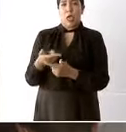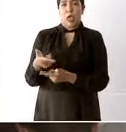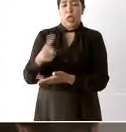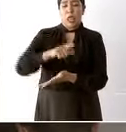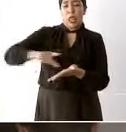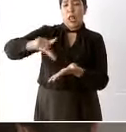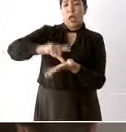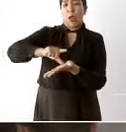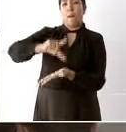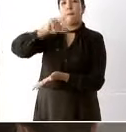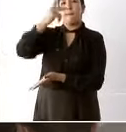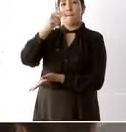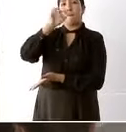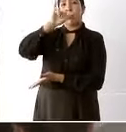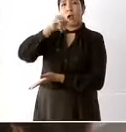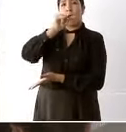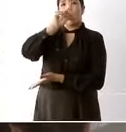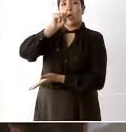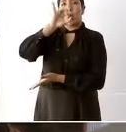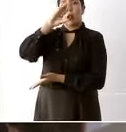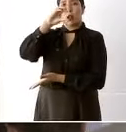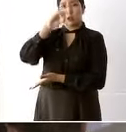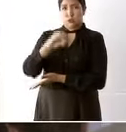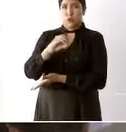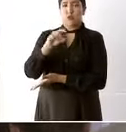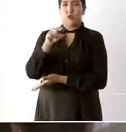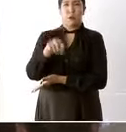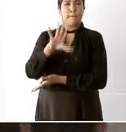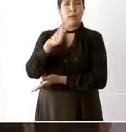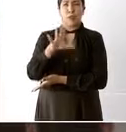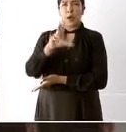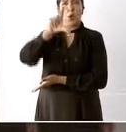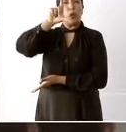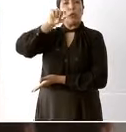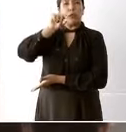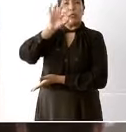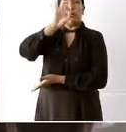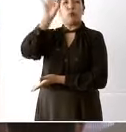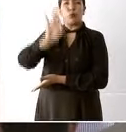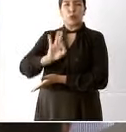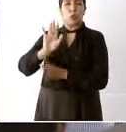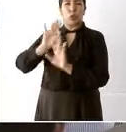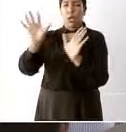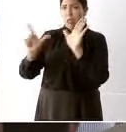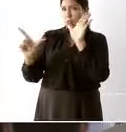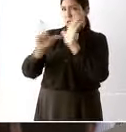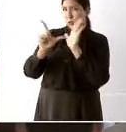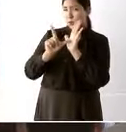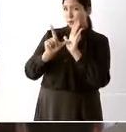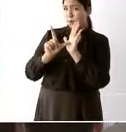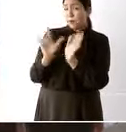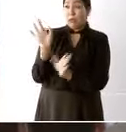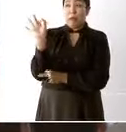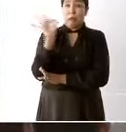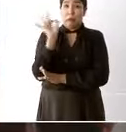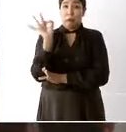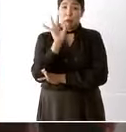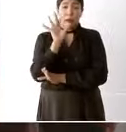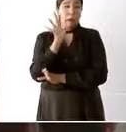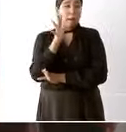más o menos lleva un 70% todo este trabajo. Esperemos terminar más o menos a mediados del año que